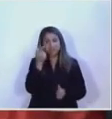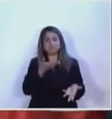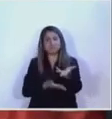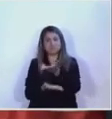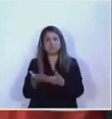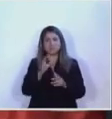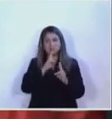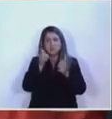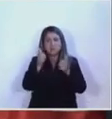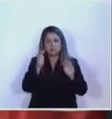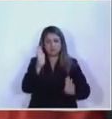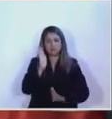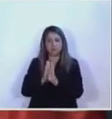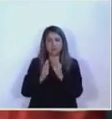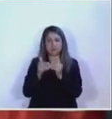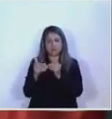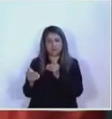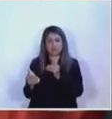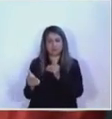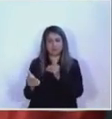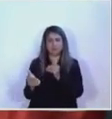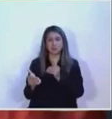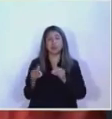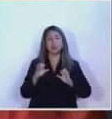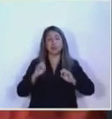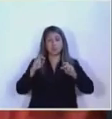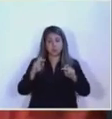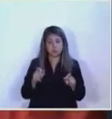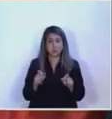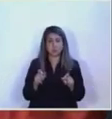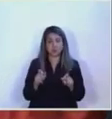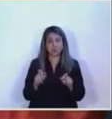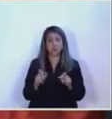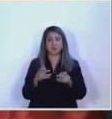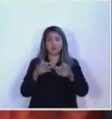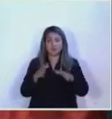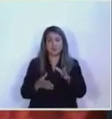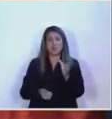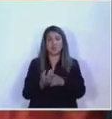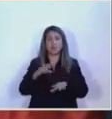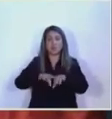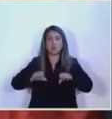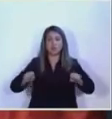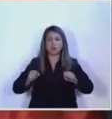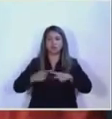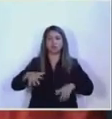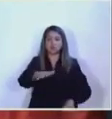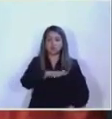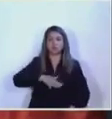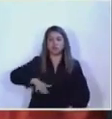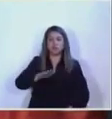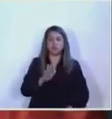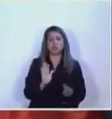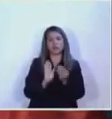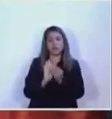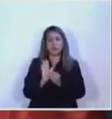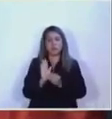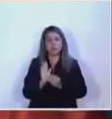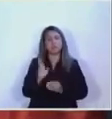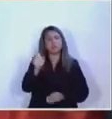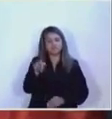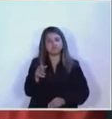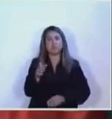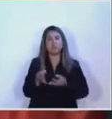el éxito de este proceso. La oportunidad de suscribir un nuevo contrato social que dé certezas de